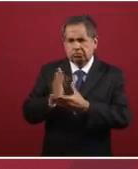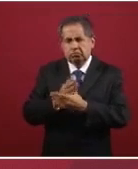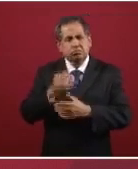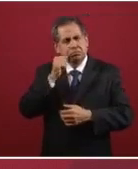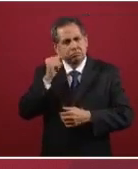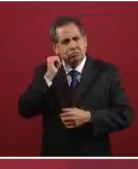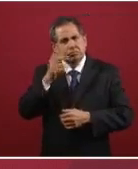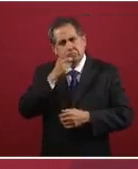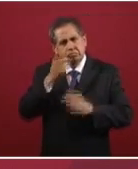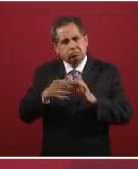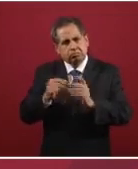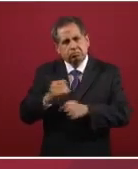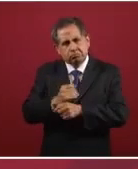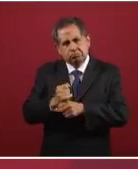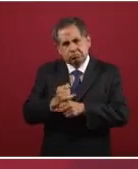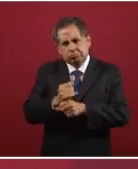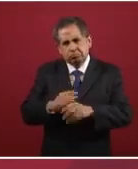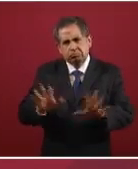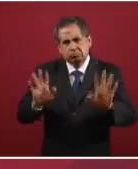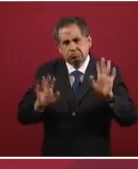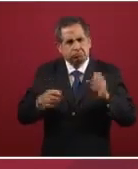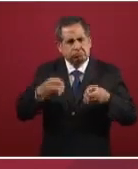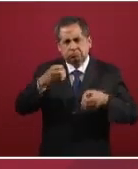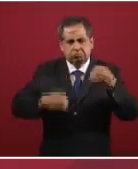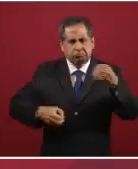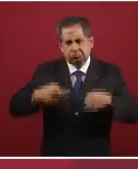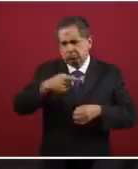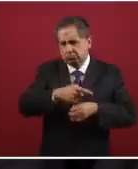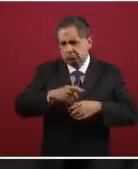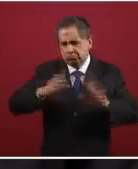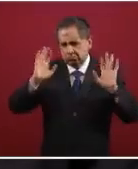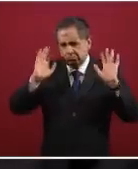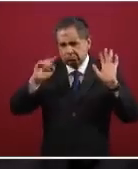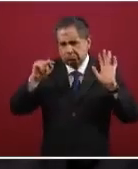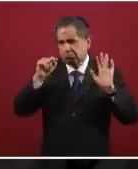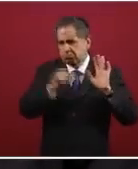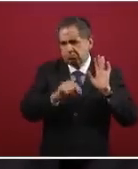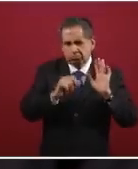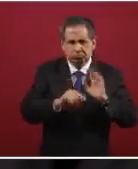ayer. Es el juez el que tiene que